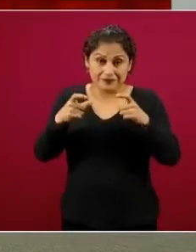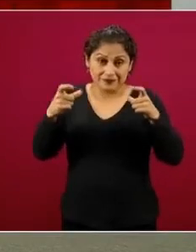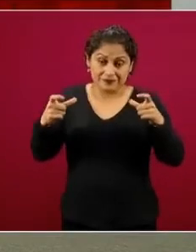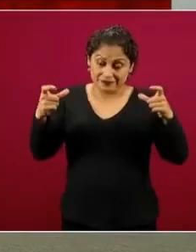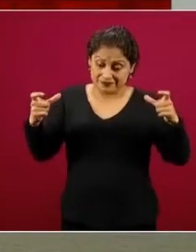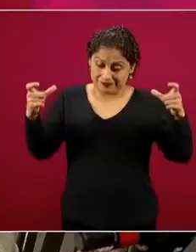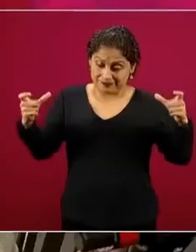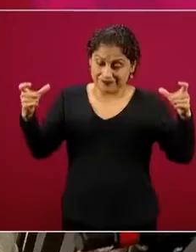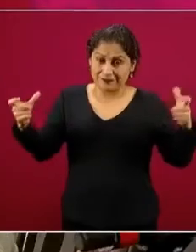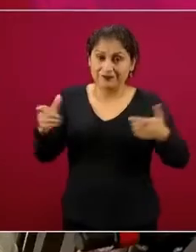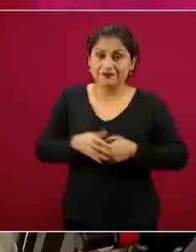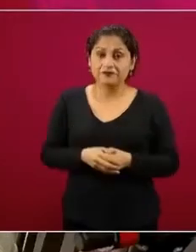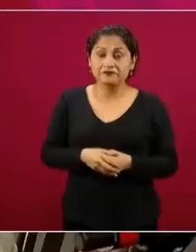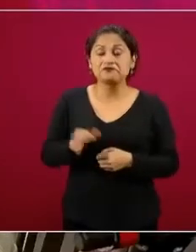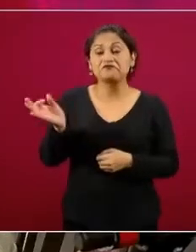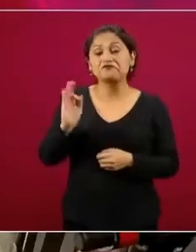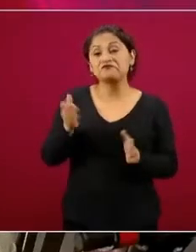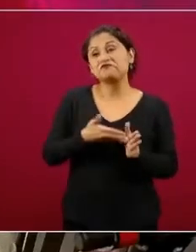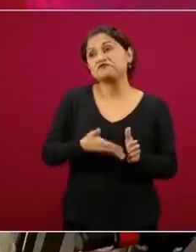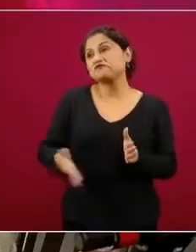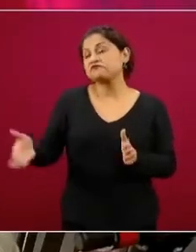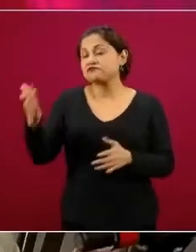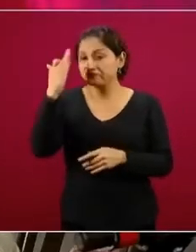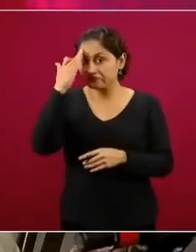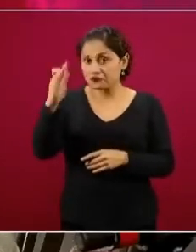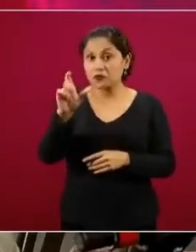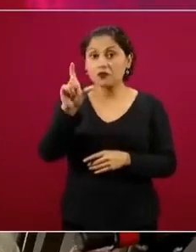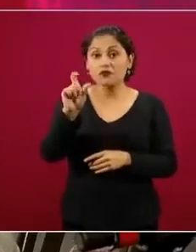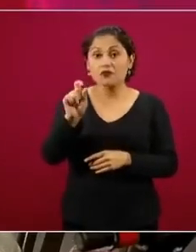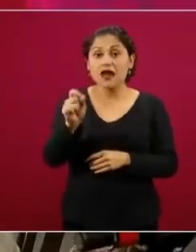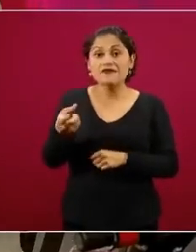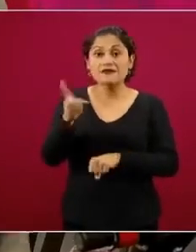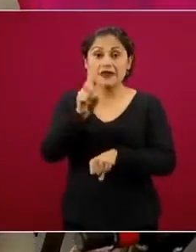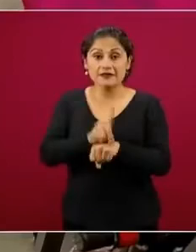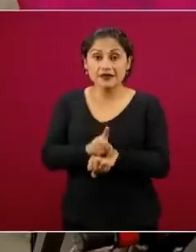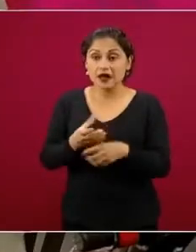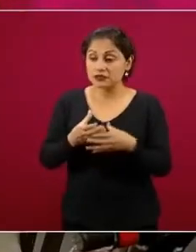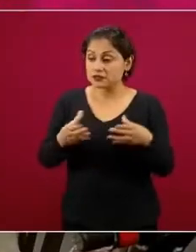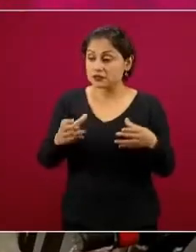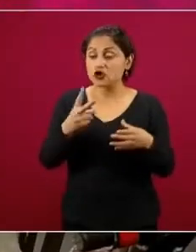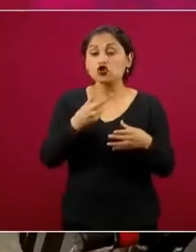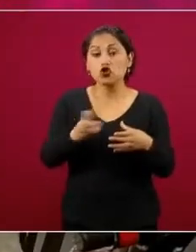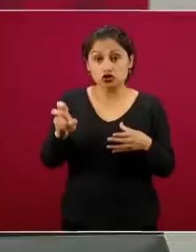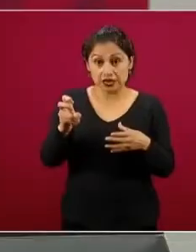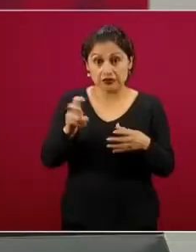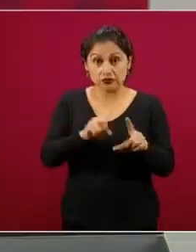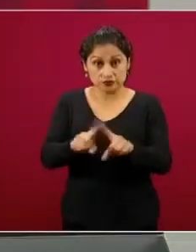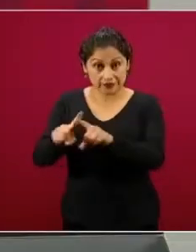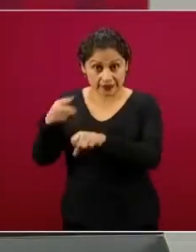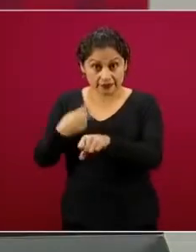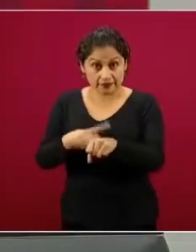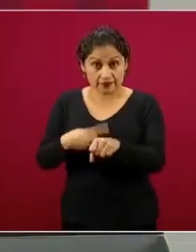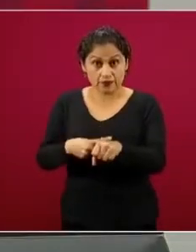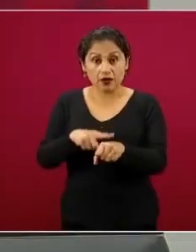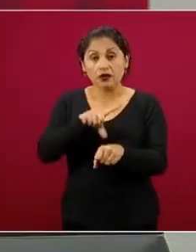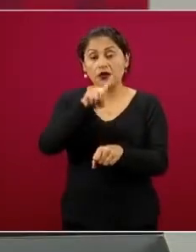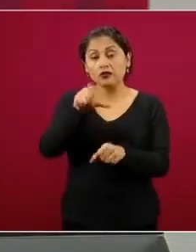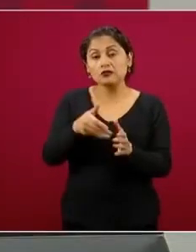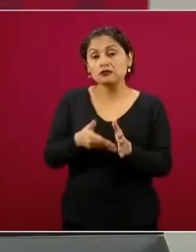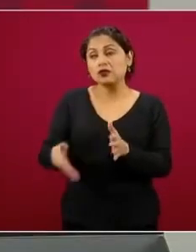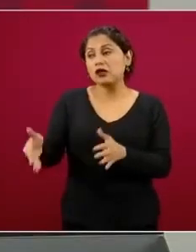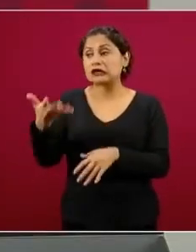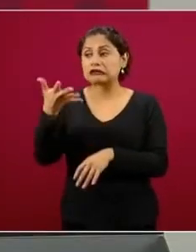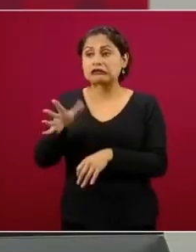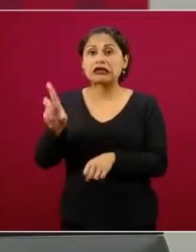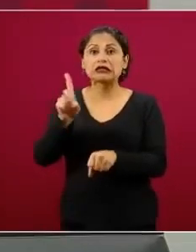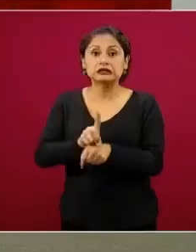tardamos 20 días en tener 200 casos y luego nos tardamos 10 días en tener esos